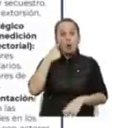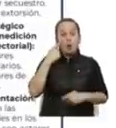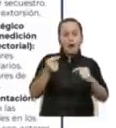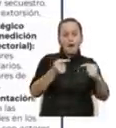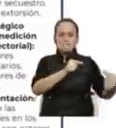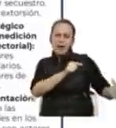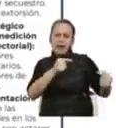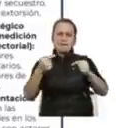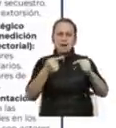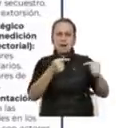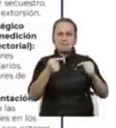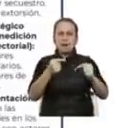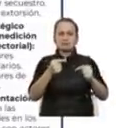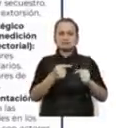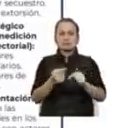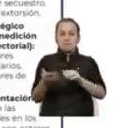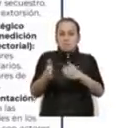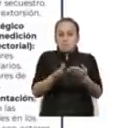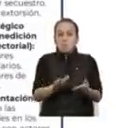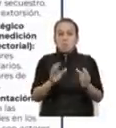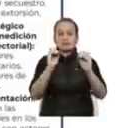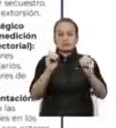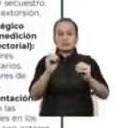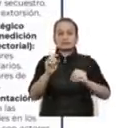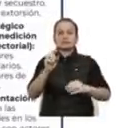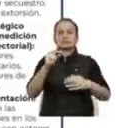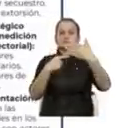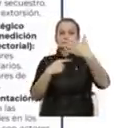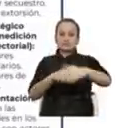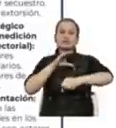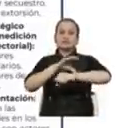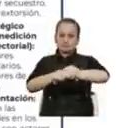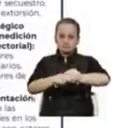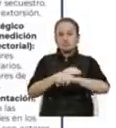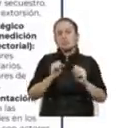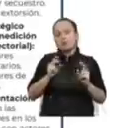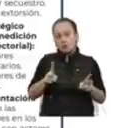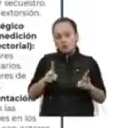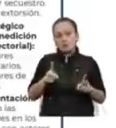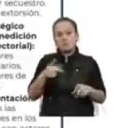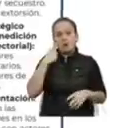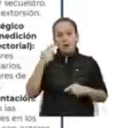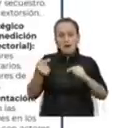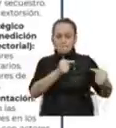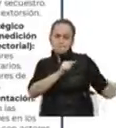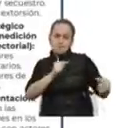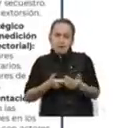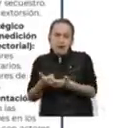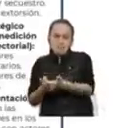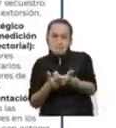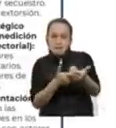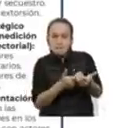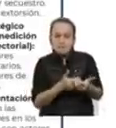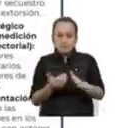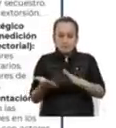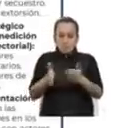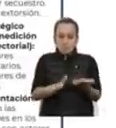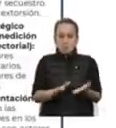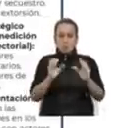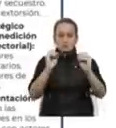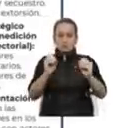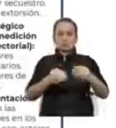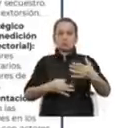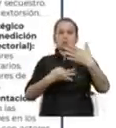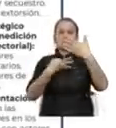combate, ninguna baja, 6 capturados. Tuvimos combate, ninguna baja, 8